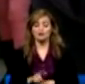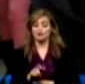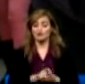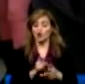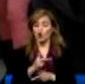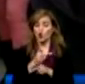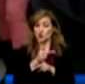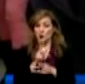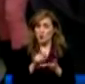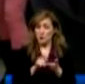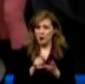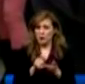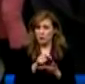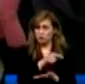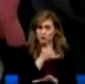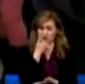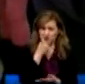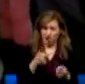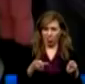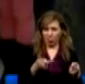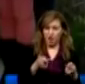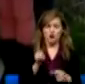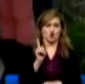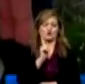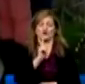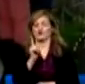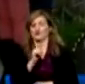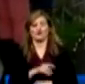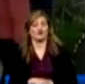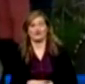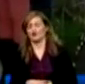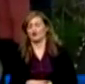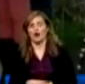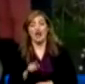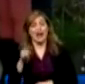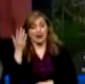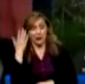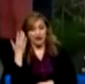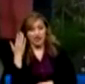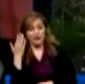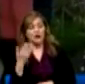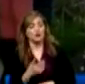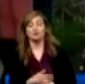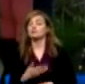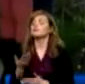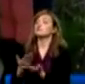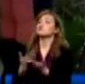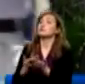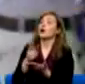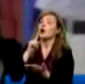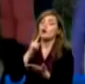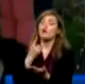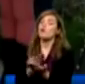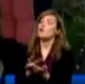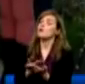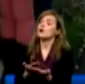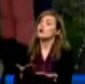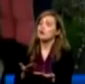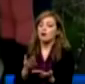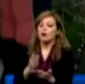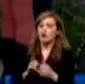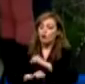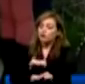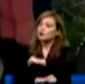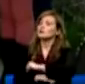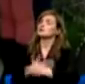no porque los concejales no lo quisieran así, no es que había falta de voluntad, sino que las propuestas